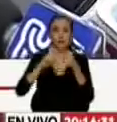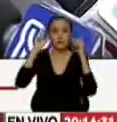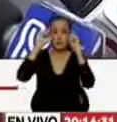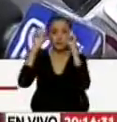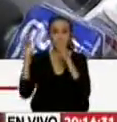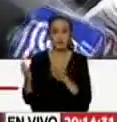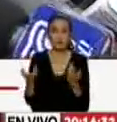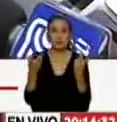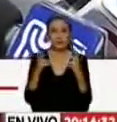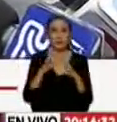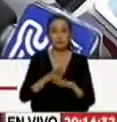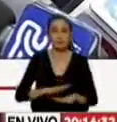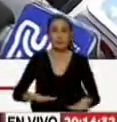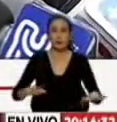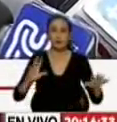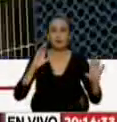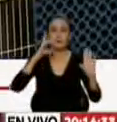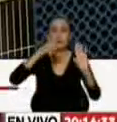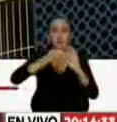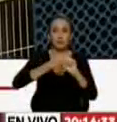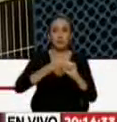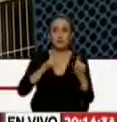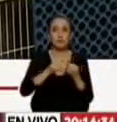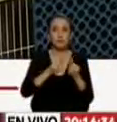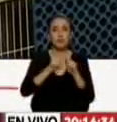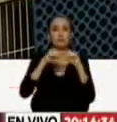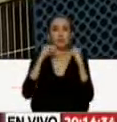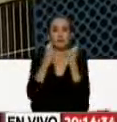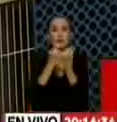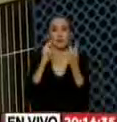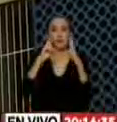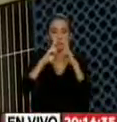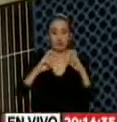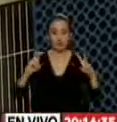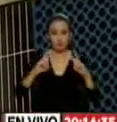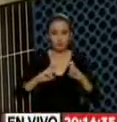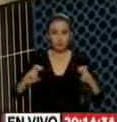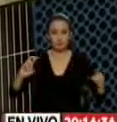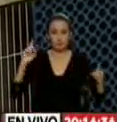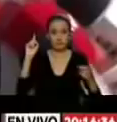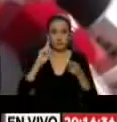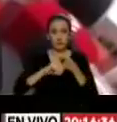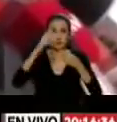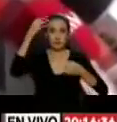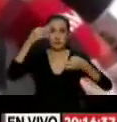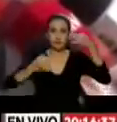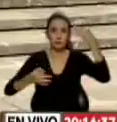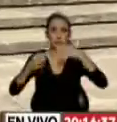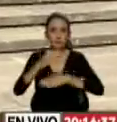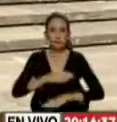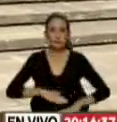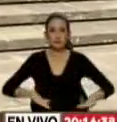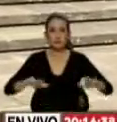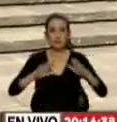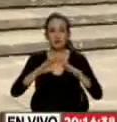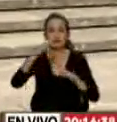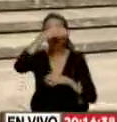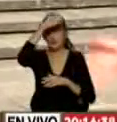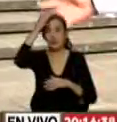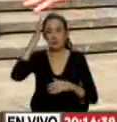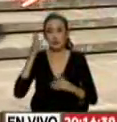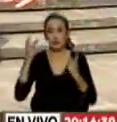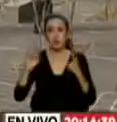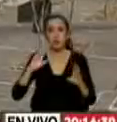y Chiriboga eran parte de un mismo grupo. La investigación alcanza al ex secretario jurídico de la presidencia, Alexis Mera, y José Serrano, ex ministro